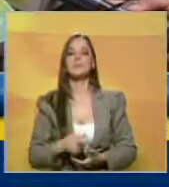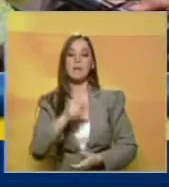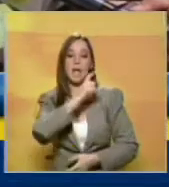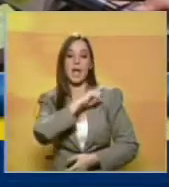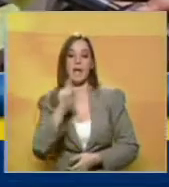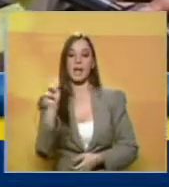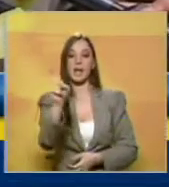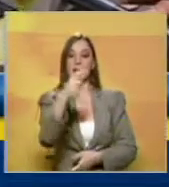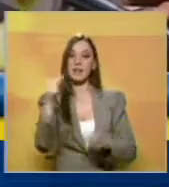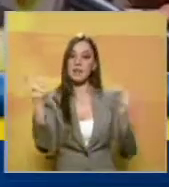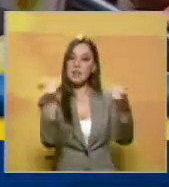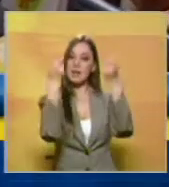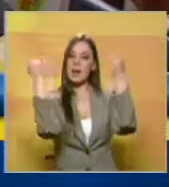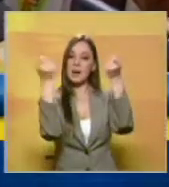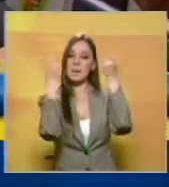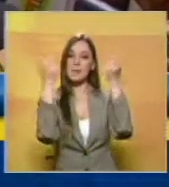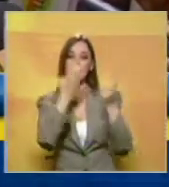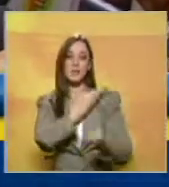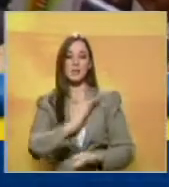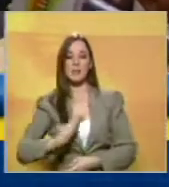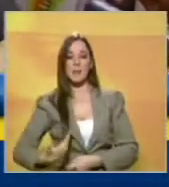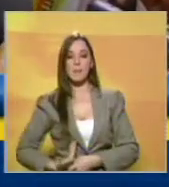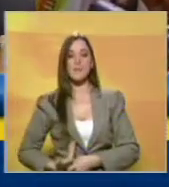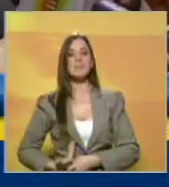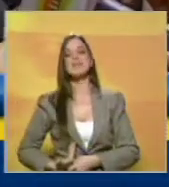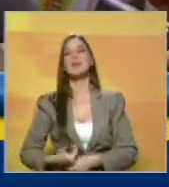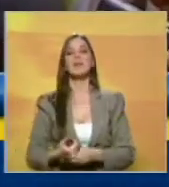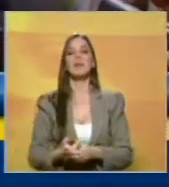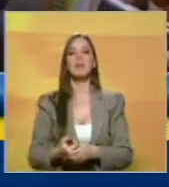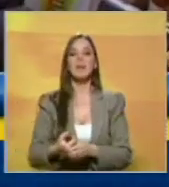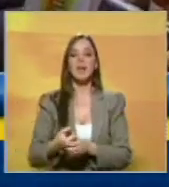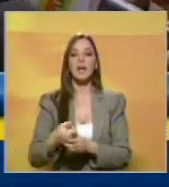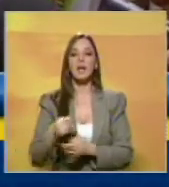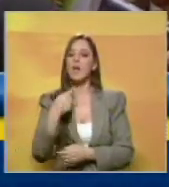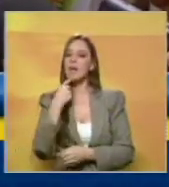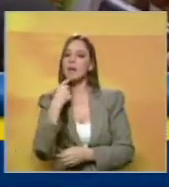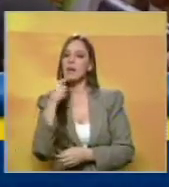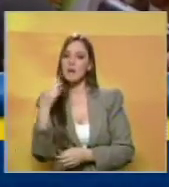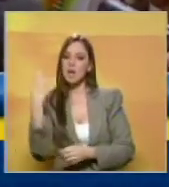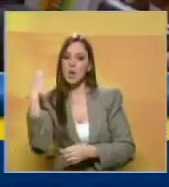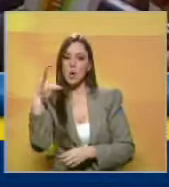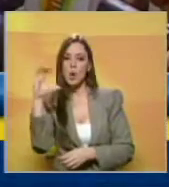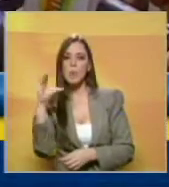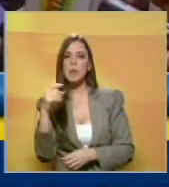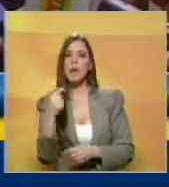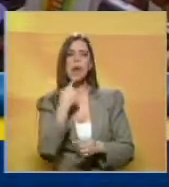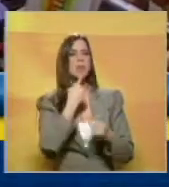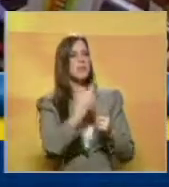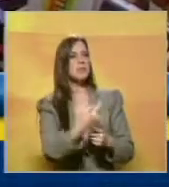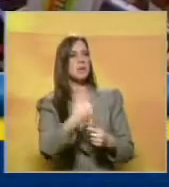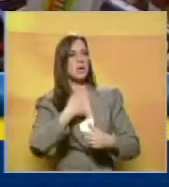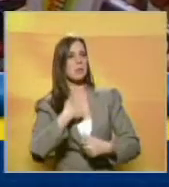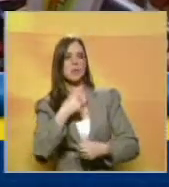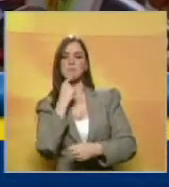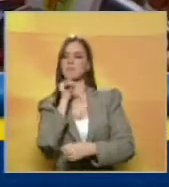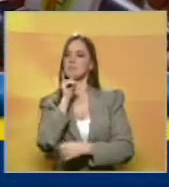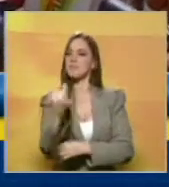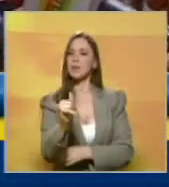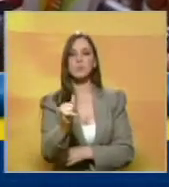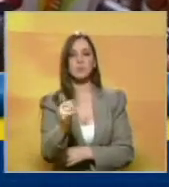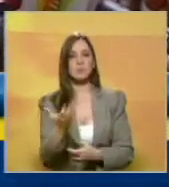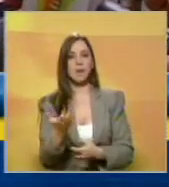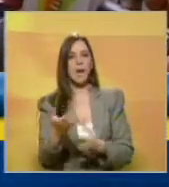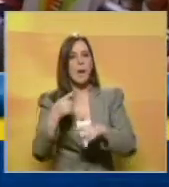de la campaña del presidente Santos ha comunicado que me denunciará penalmente y sin embargo la Fiscalía me